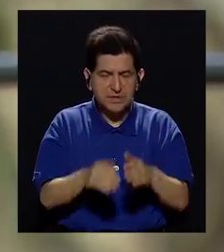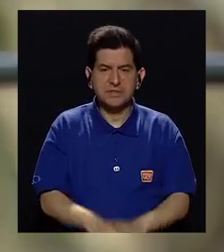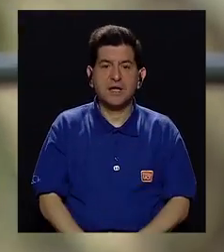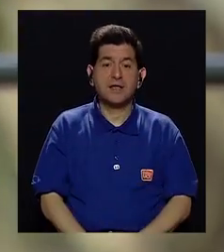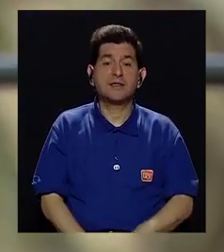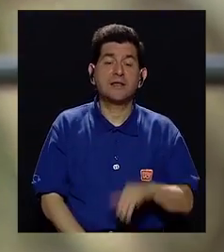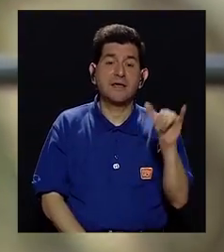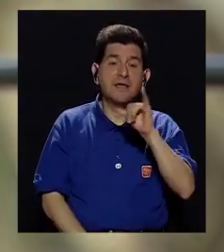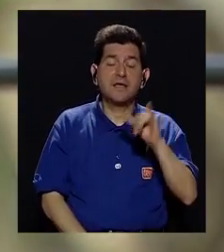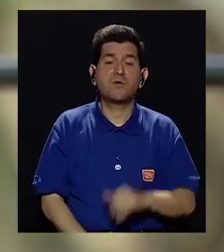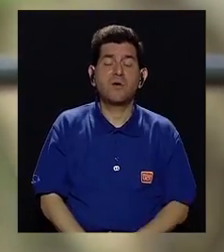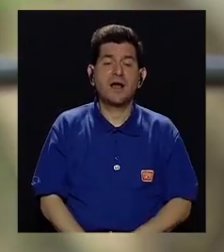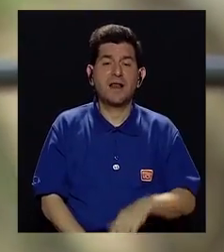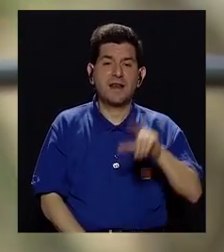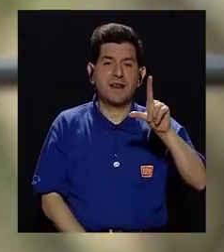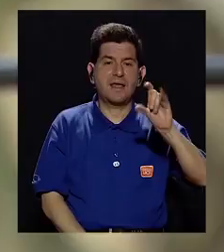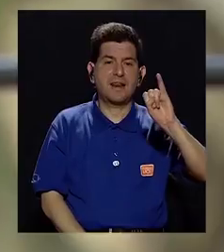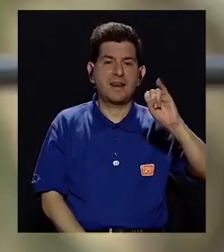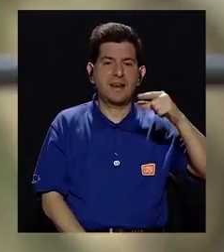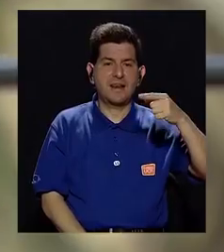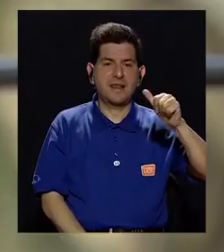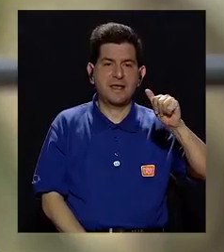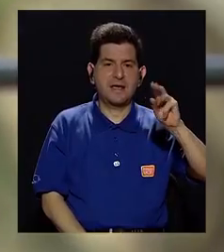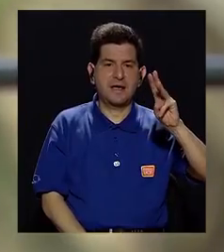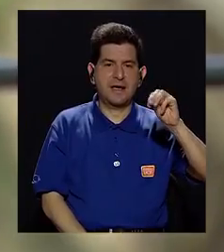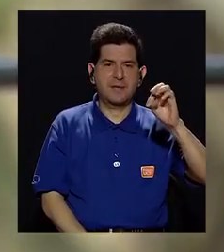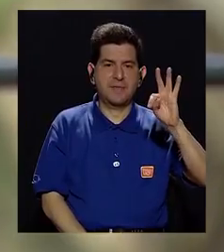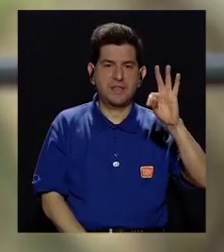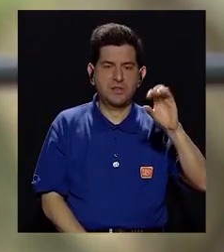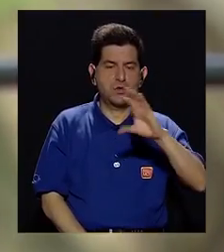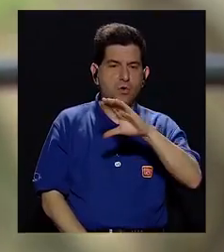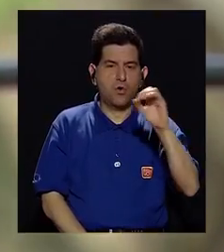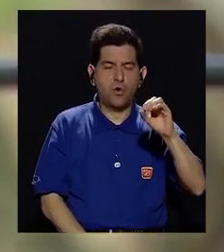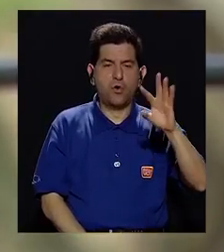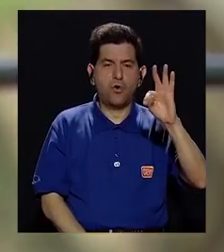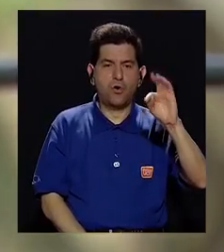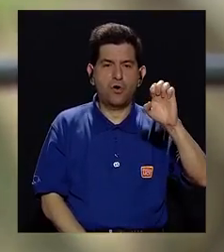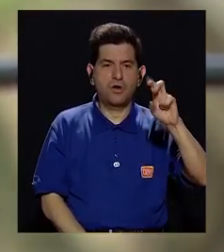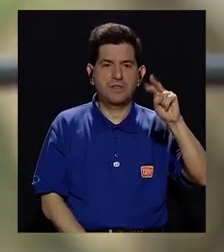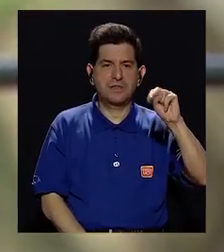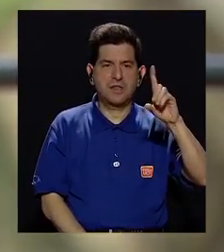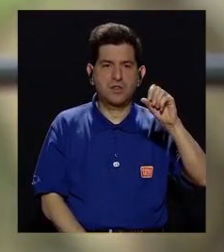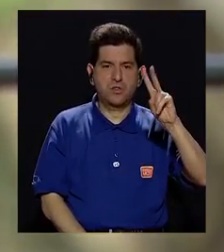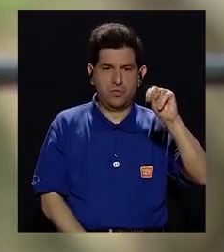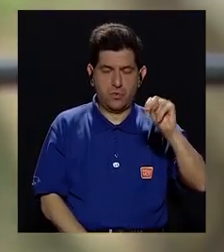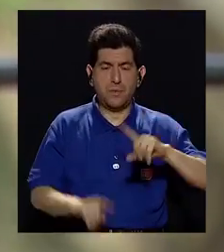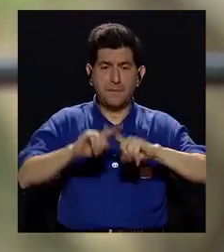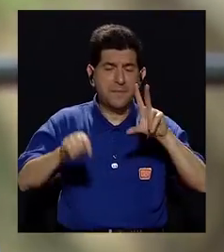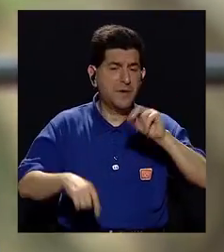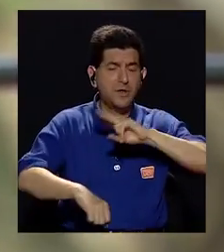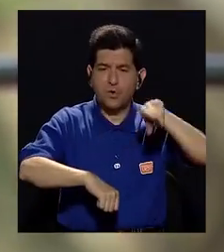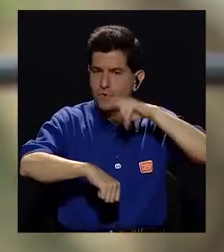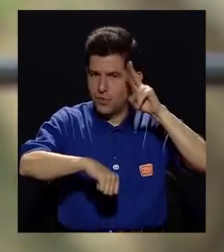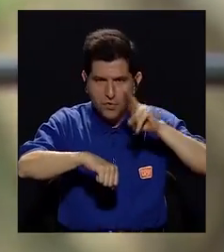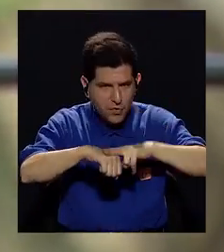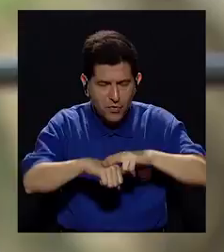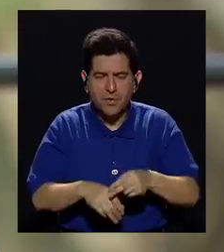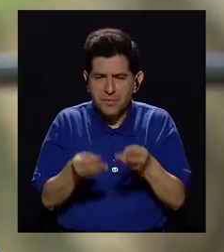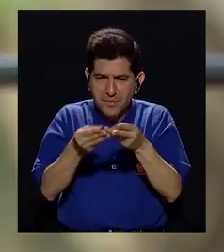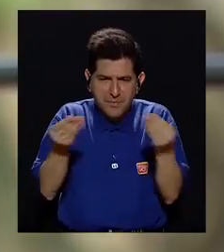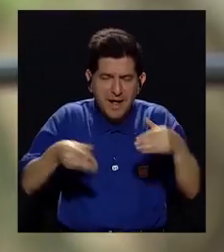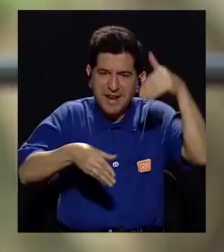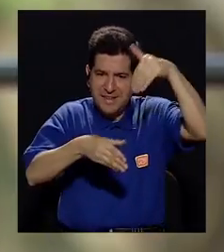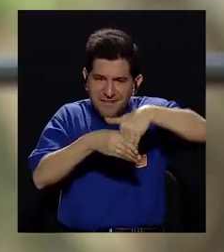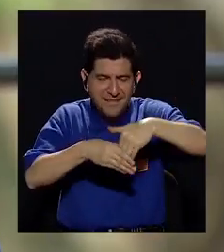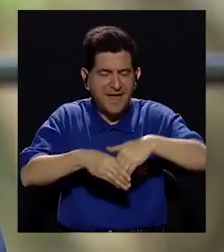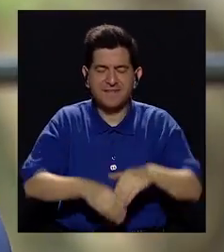sino también les duelen los ligamentos o les duelen los tendones. Ellos duelen mucho con la actividad, pero no es el dolor típico del desgaste que es internamente